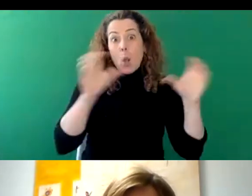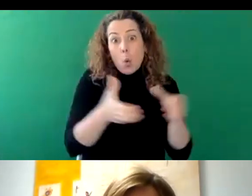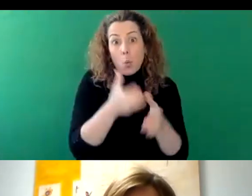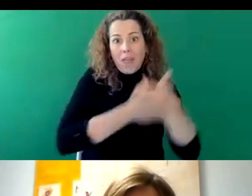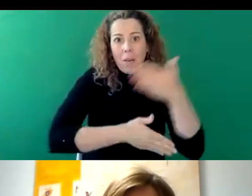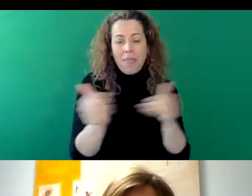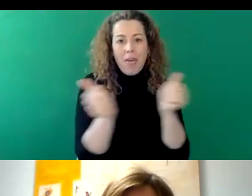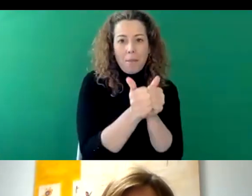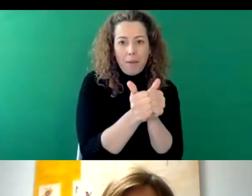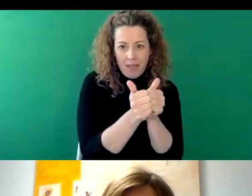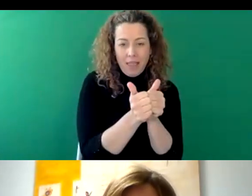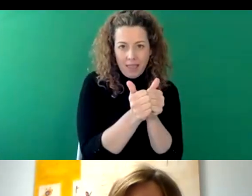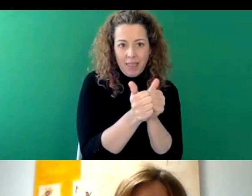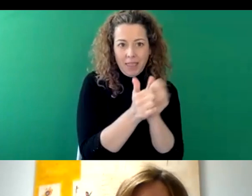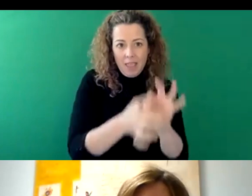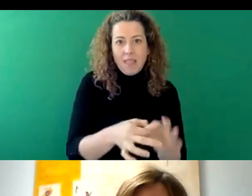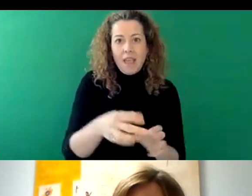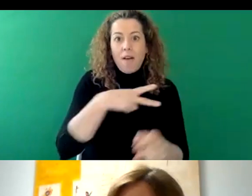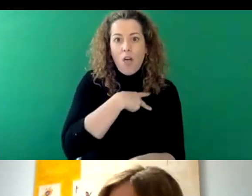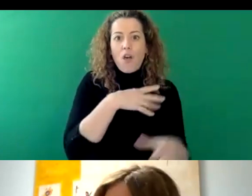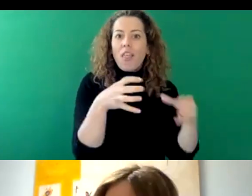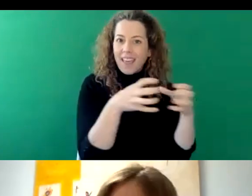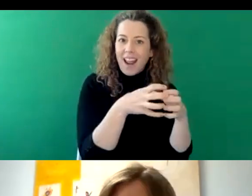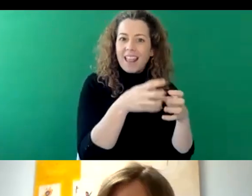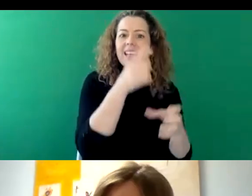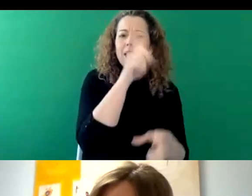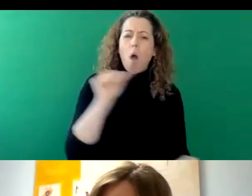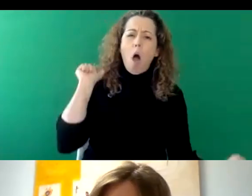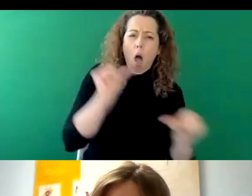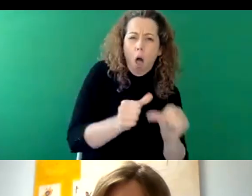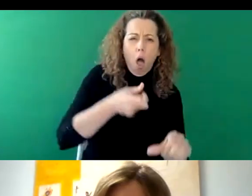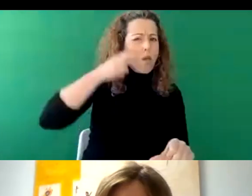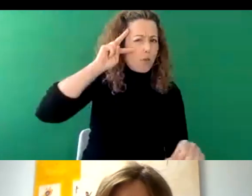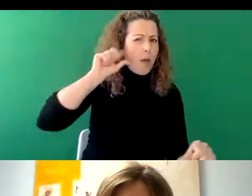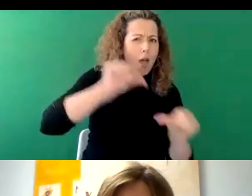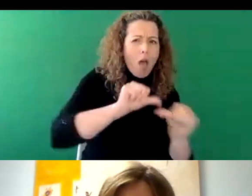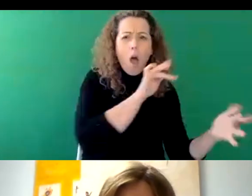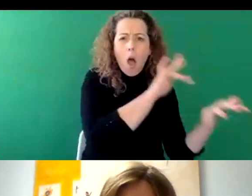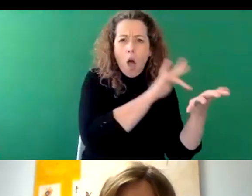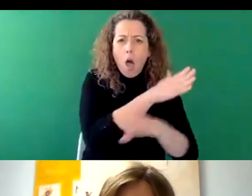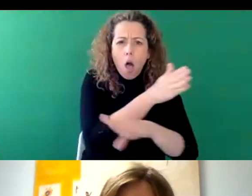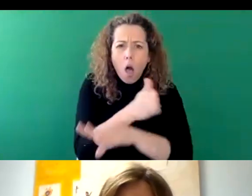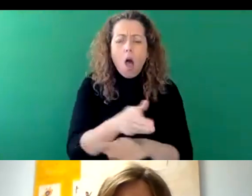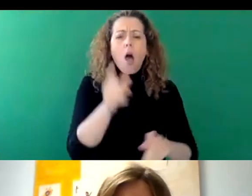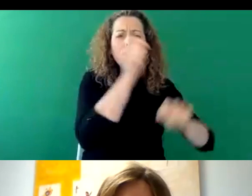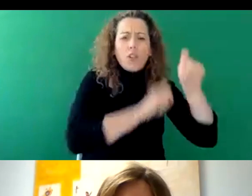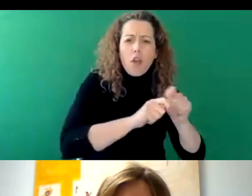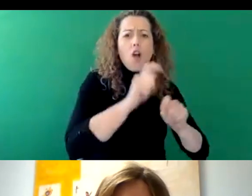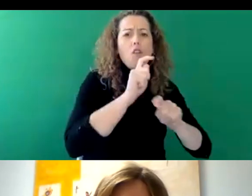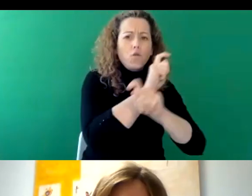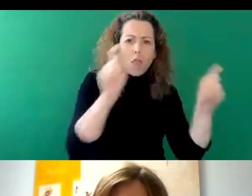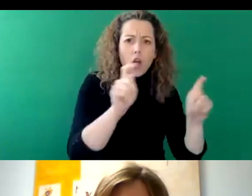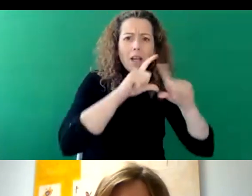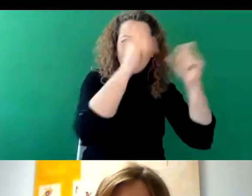Dependencia del Ilustre Colegio de Abogados de Granada y con una larga experiencia con asociaciones, fundaciones y entidades del ámbito